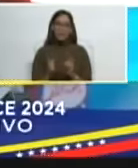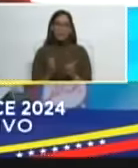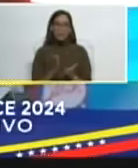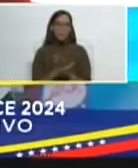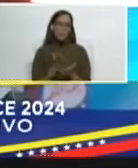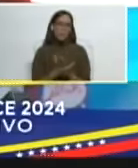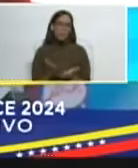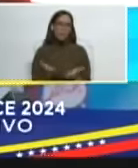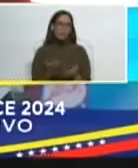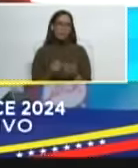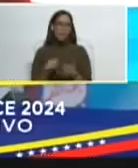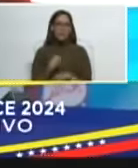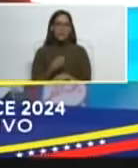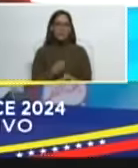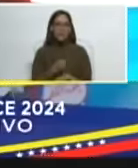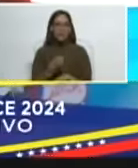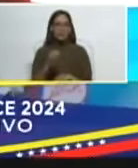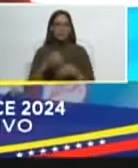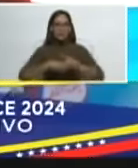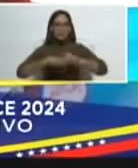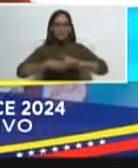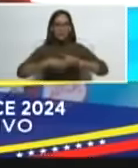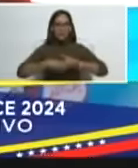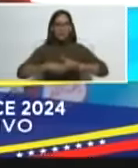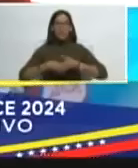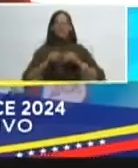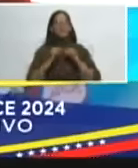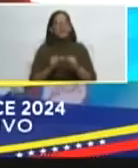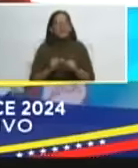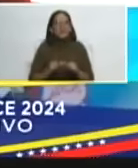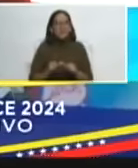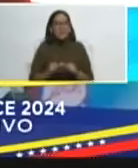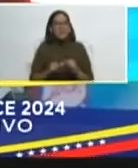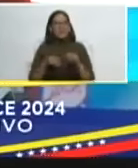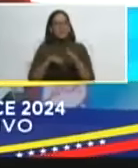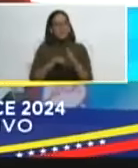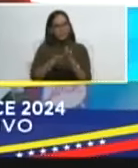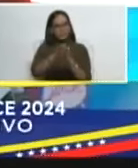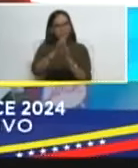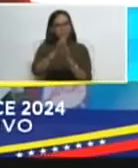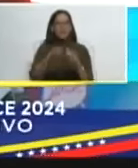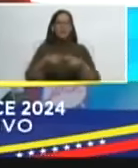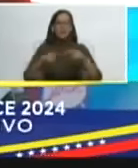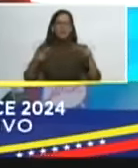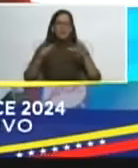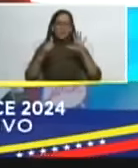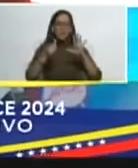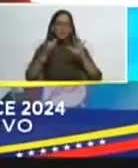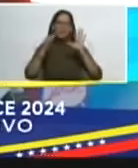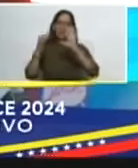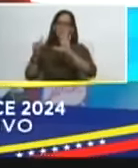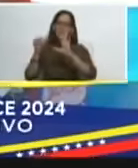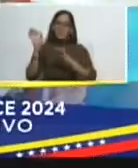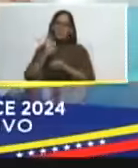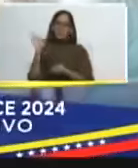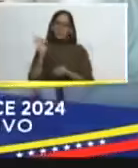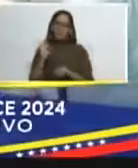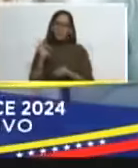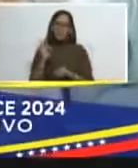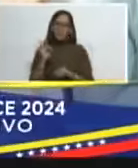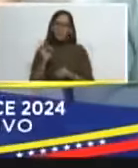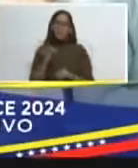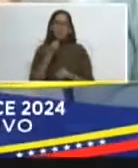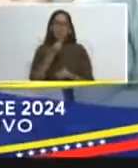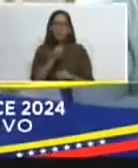ya se ha pagado el impuesto sobre la renta y se sigue manteniendo la tendencia de un incremento del 66%. Es